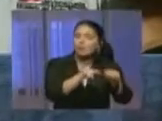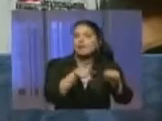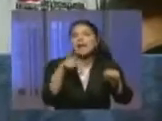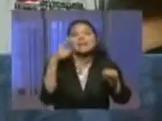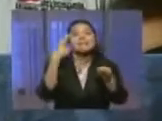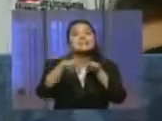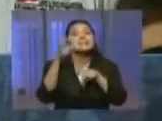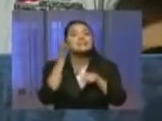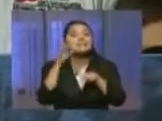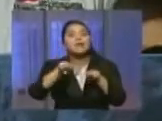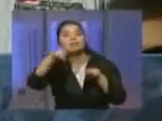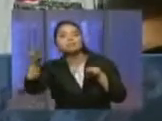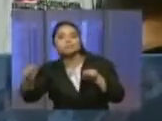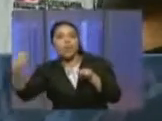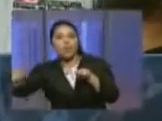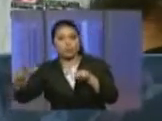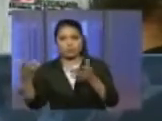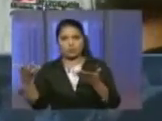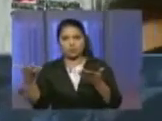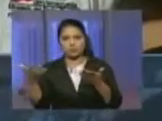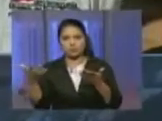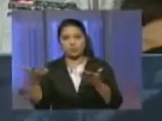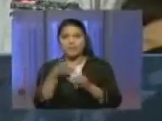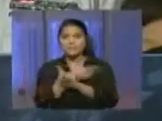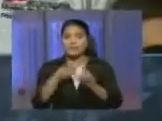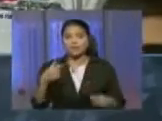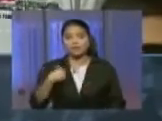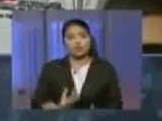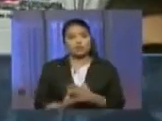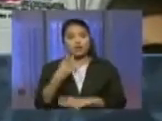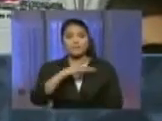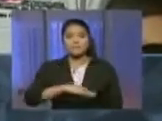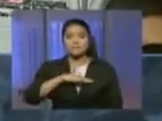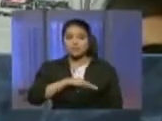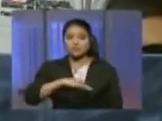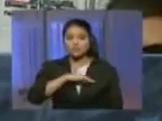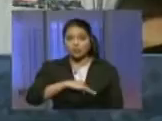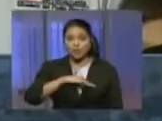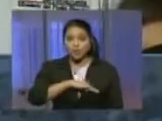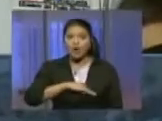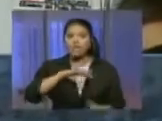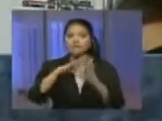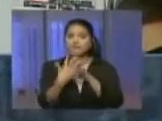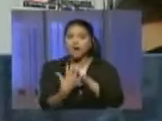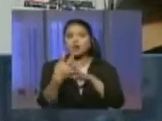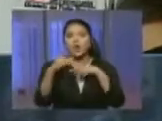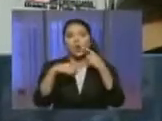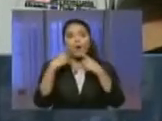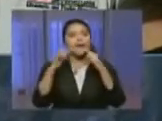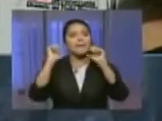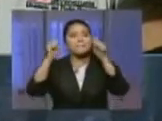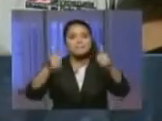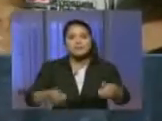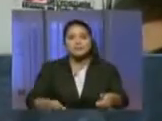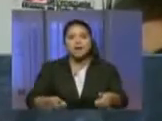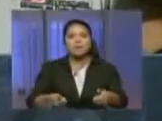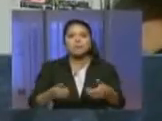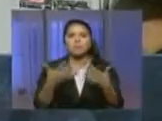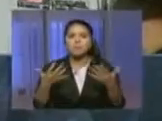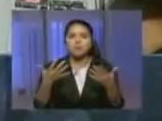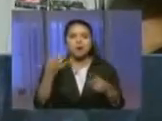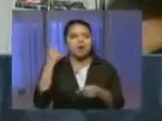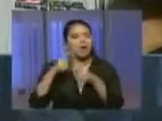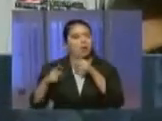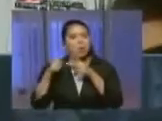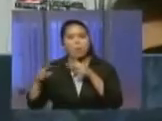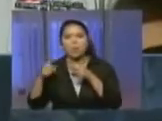etcétera yo la convierto en gran Misión y comenzamos emparejar los materiales